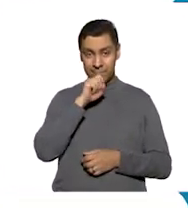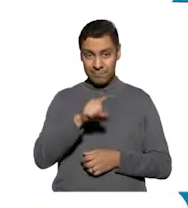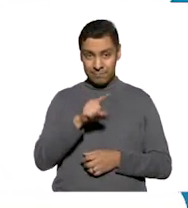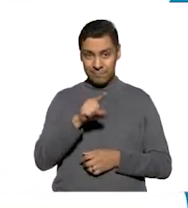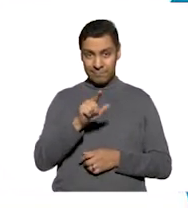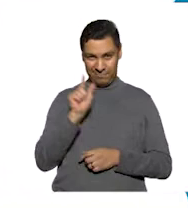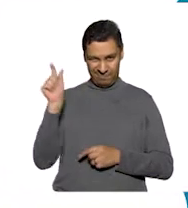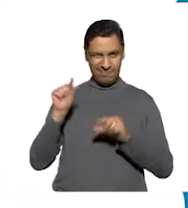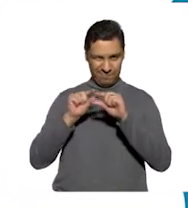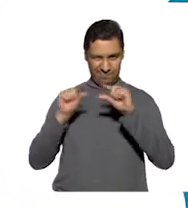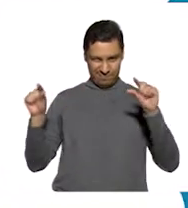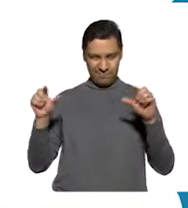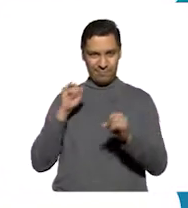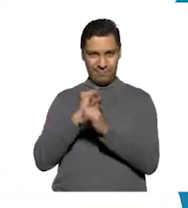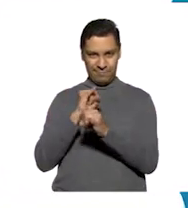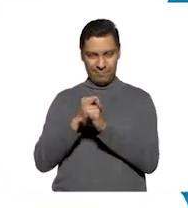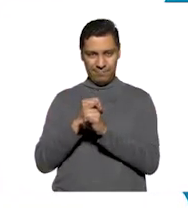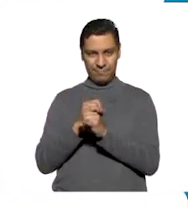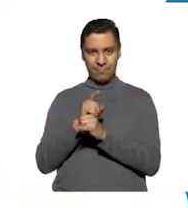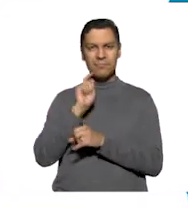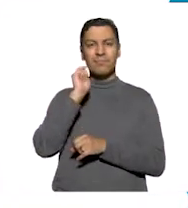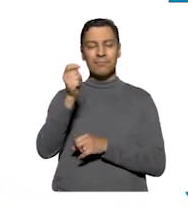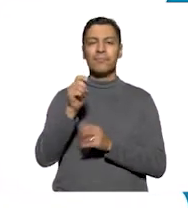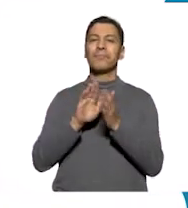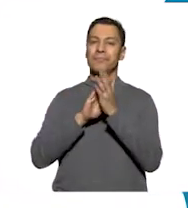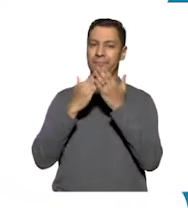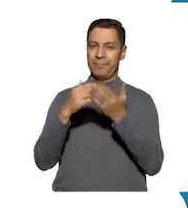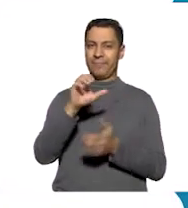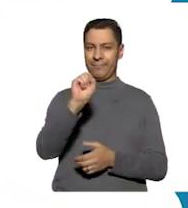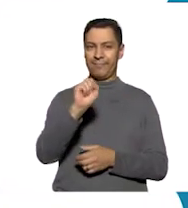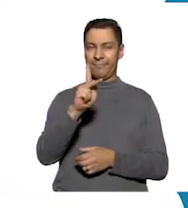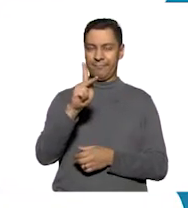los libros de texto en la página